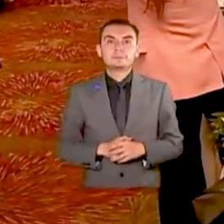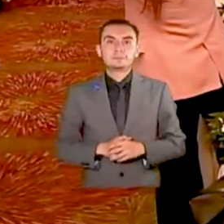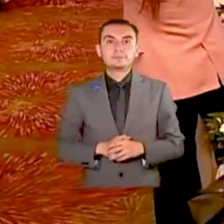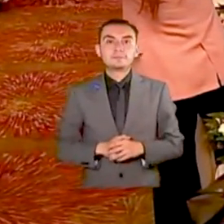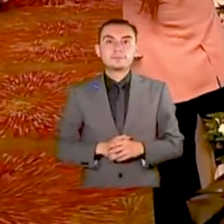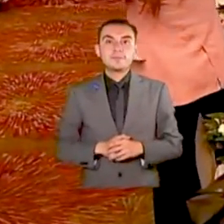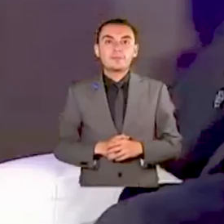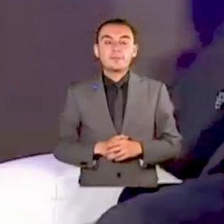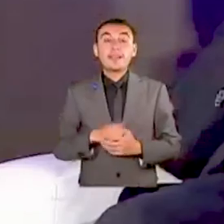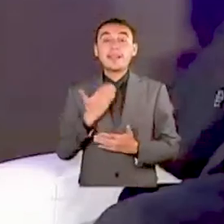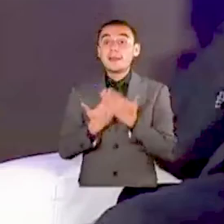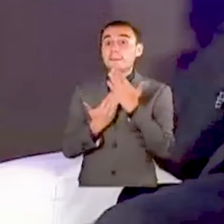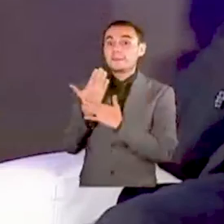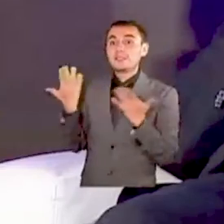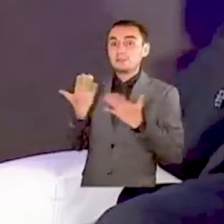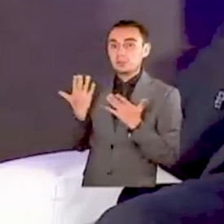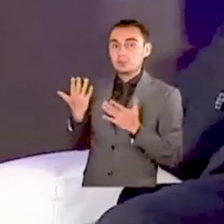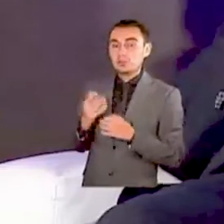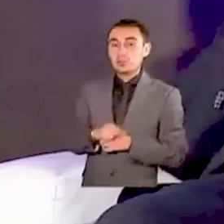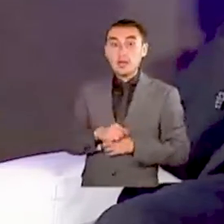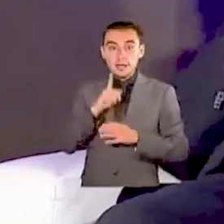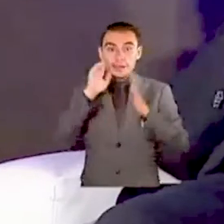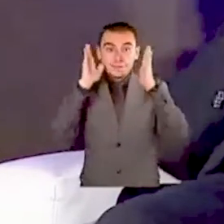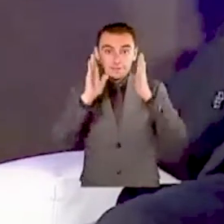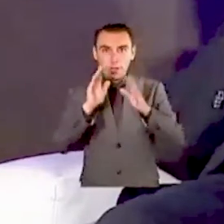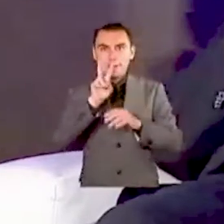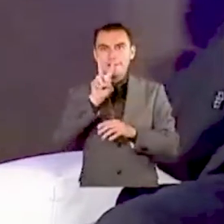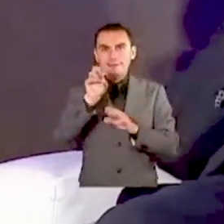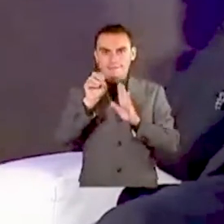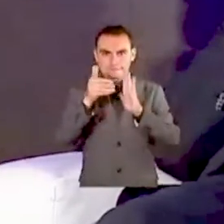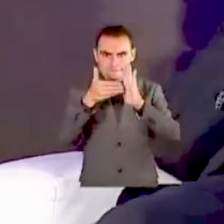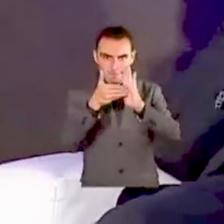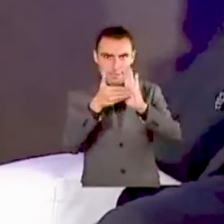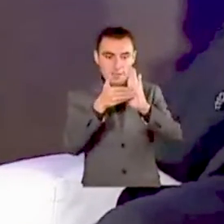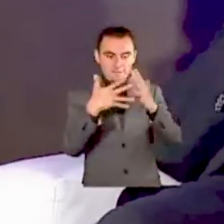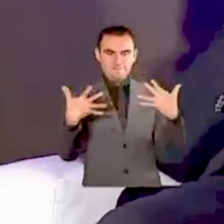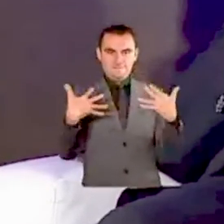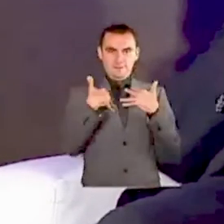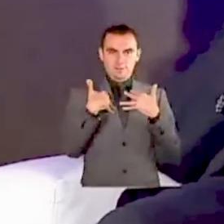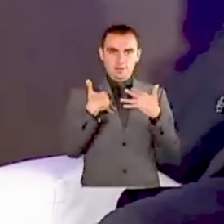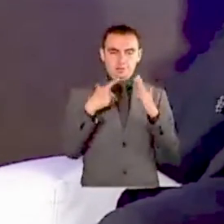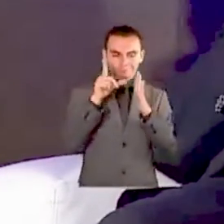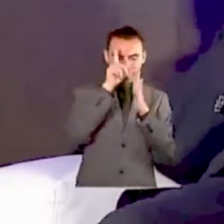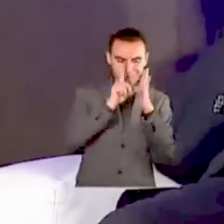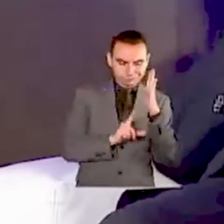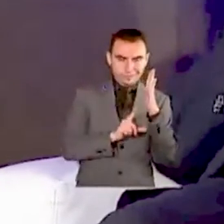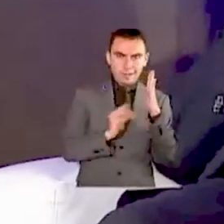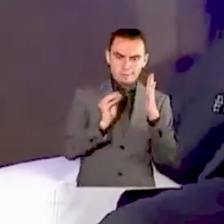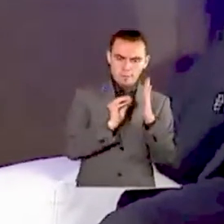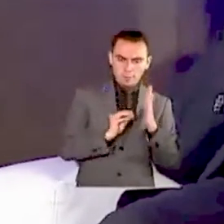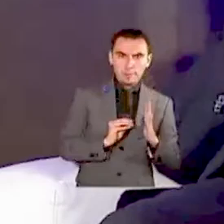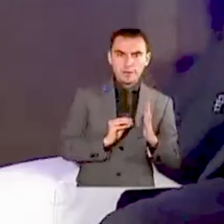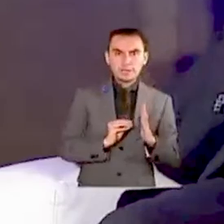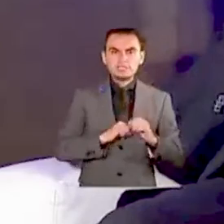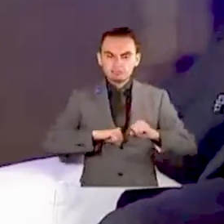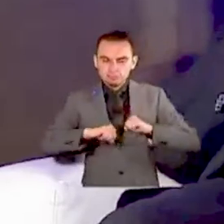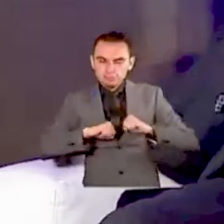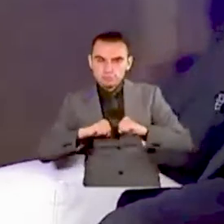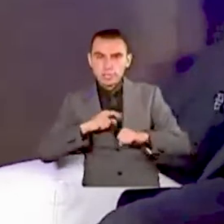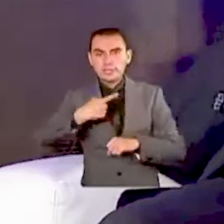Iniciamos precisamente con una atención de 20.000 víctimas con las ayudas que con el Fondo Multidonante tuvimos en un principio y que